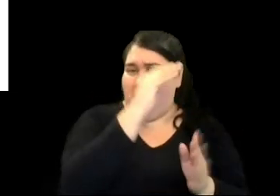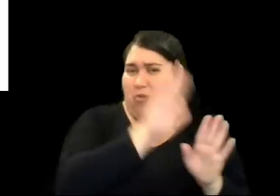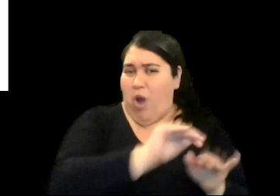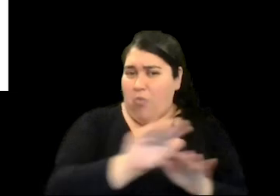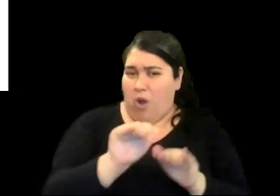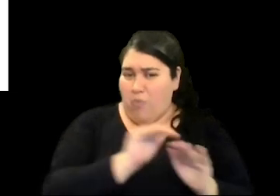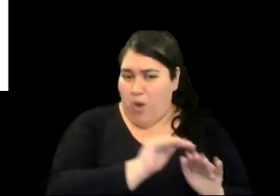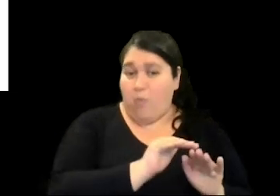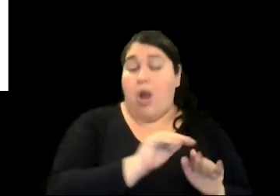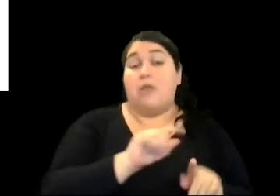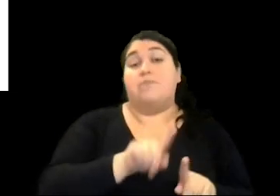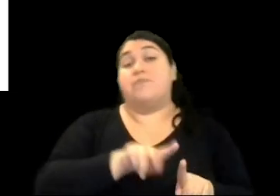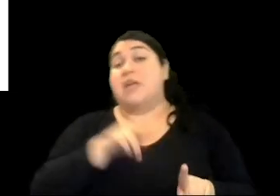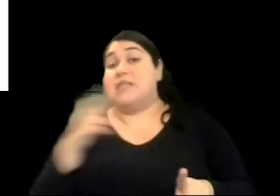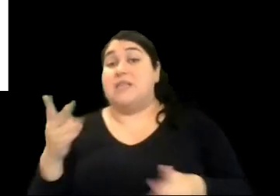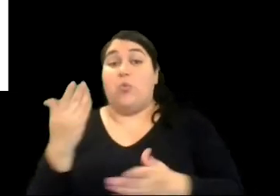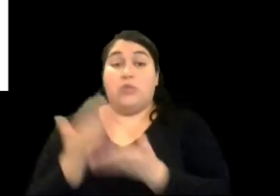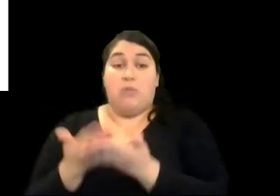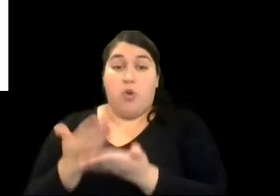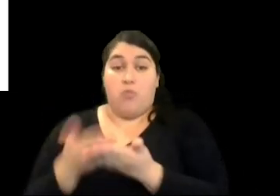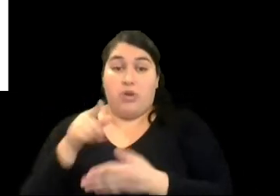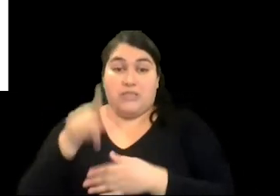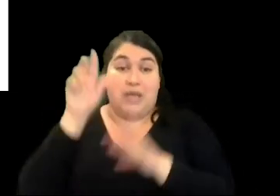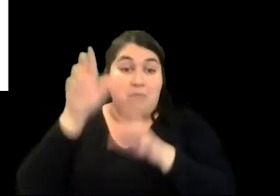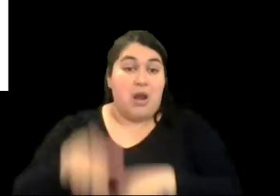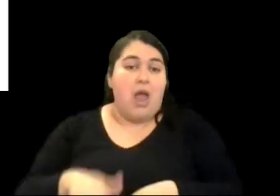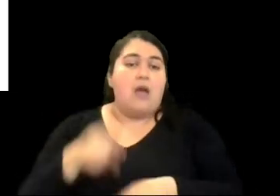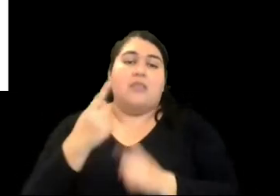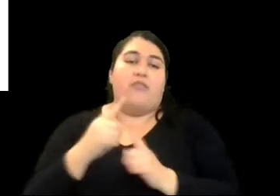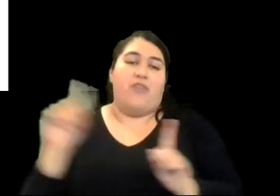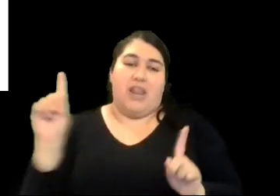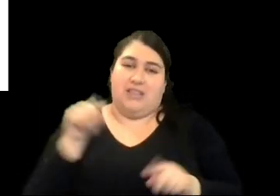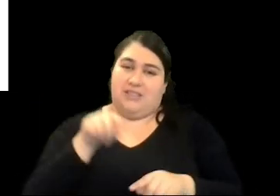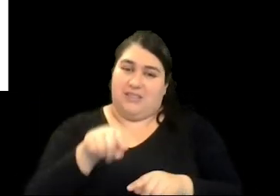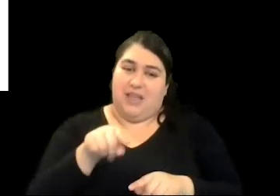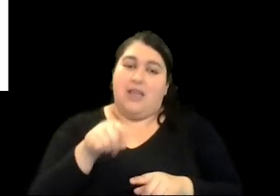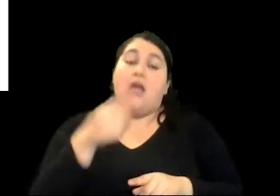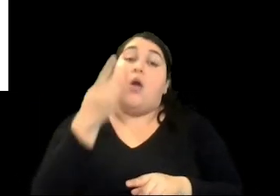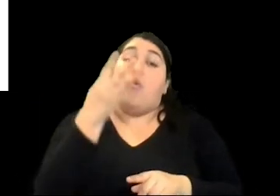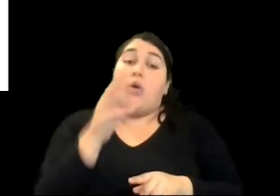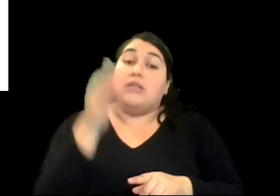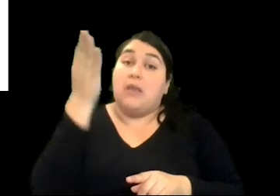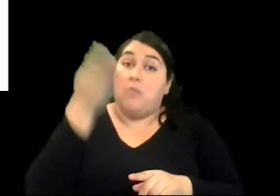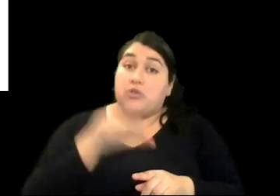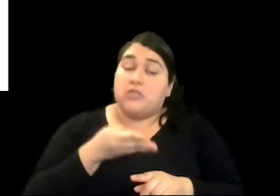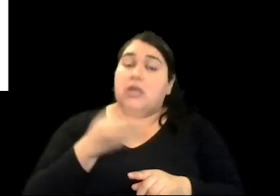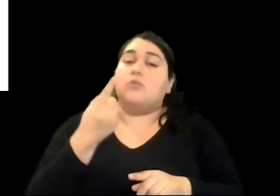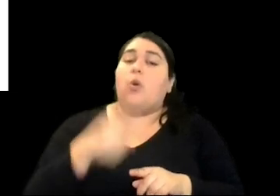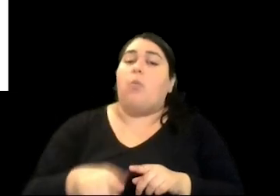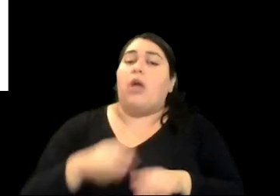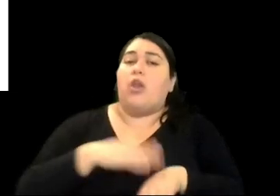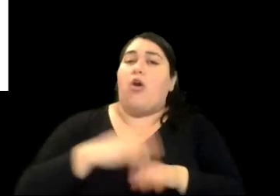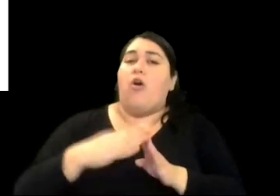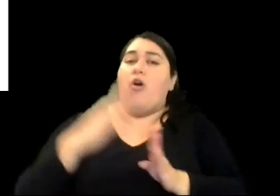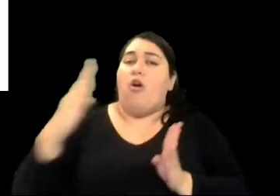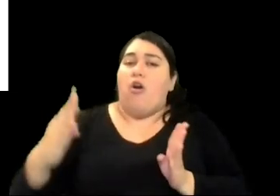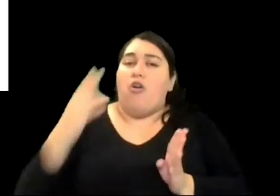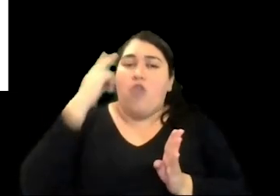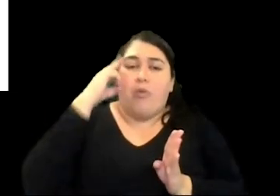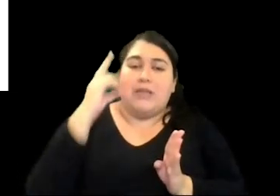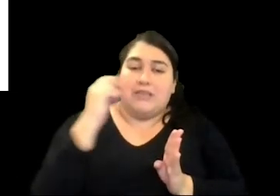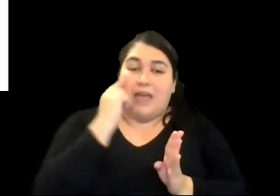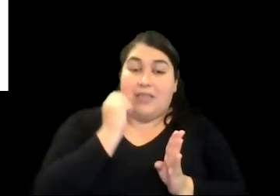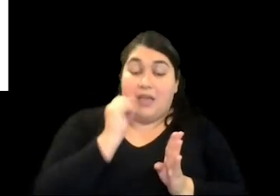acá el plan que depende del tipo de contribuyente tendrá una condonación del 40% de los intereses los primeros 90 días o del